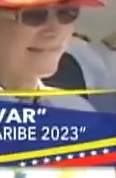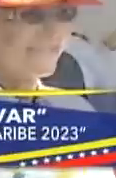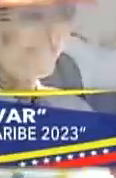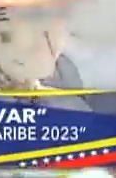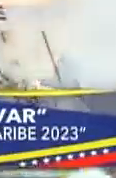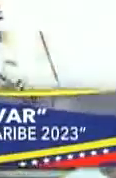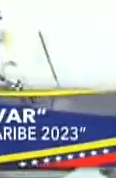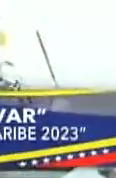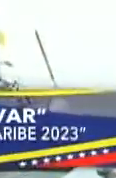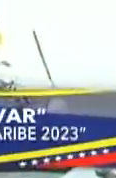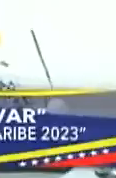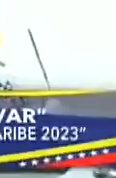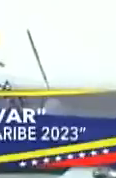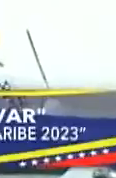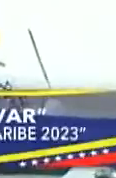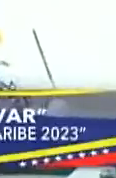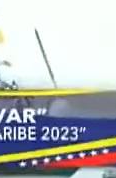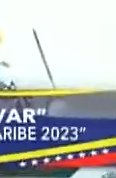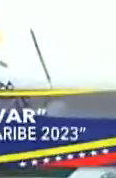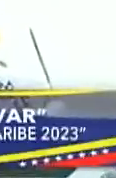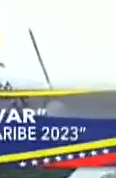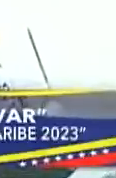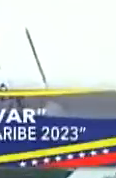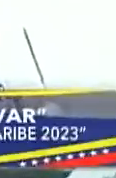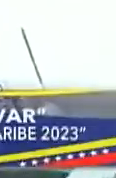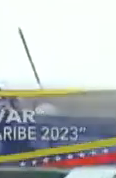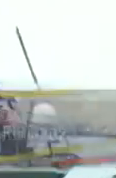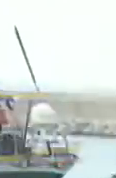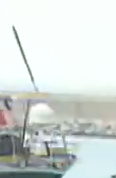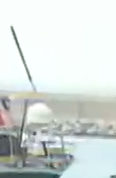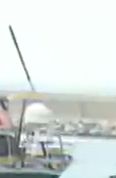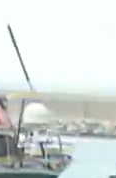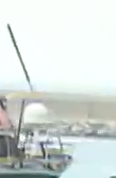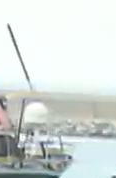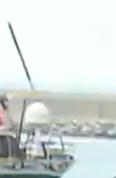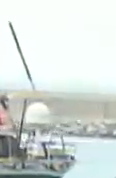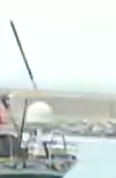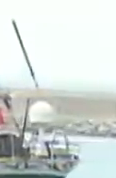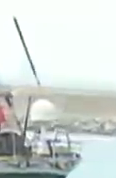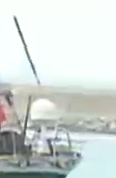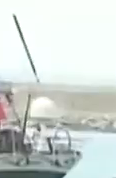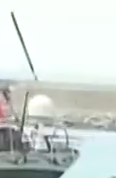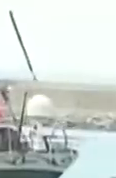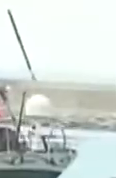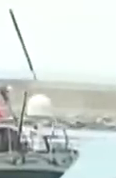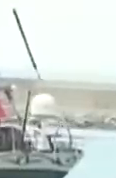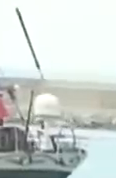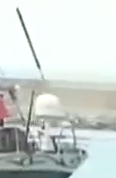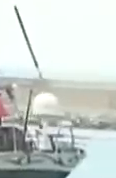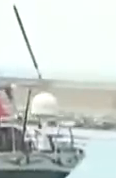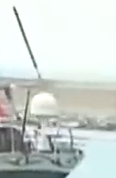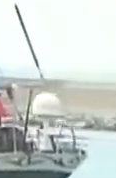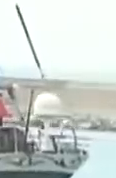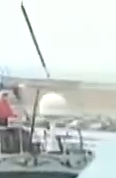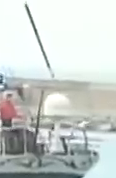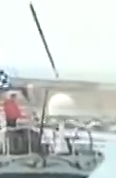El comandante en jefe de la Fuerza Armada Nacional Bolivariana despidiendo entonces a la tripulación de la